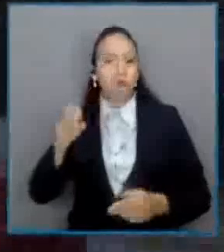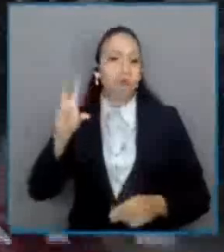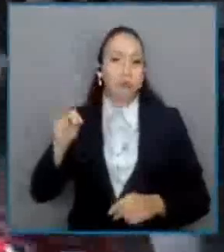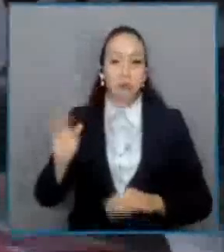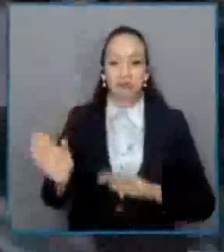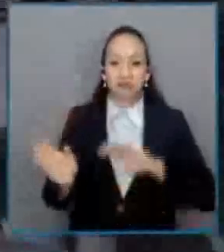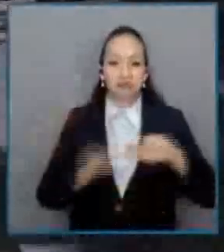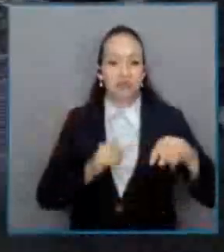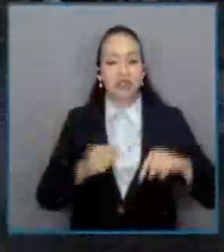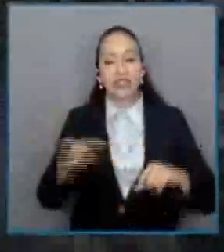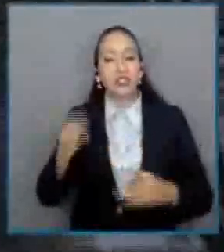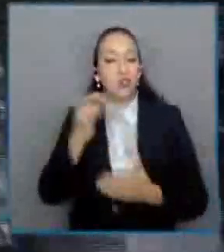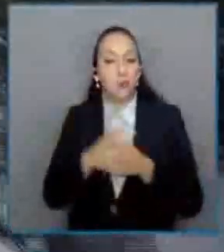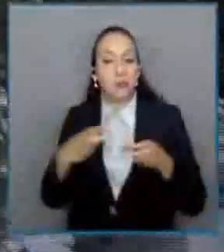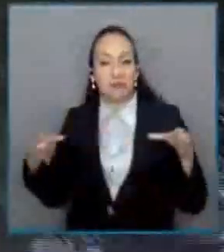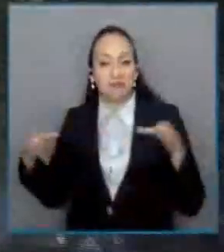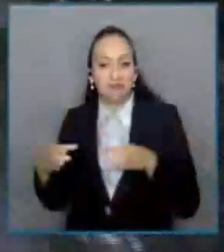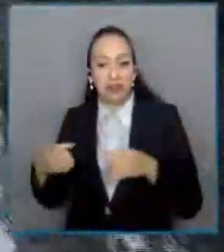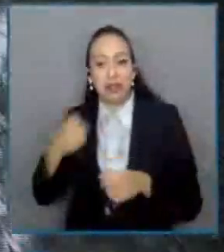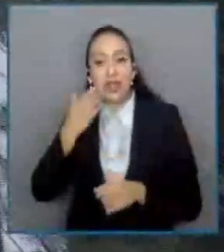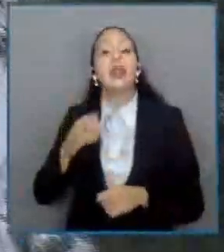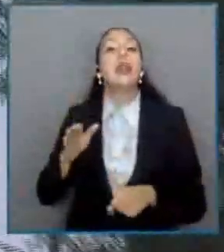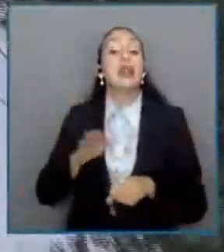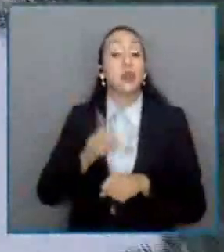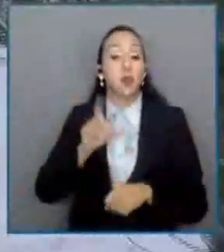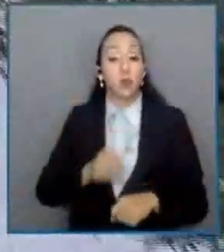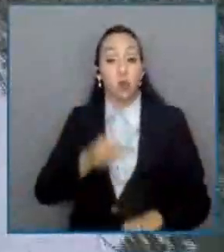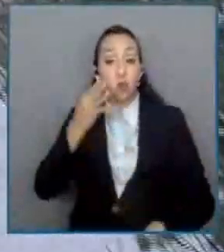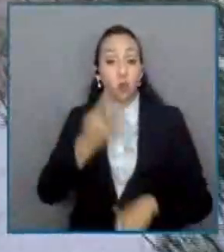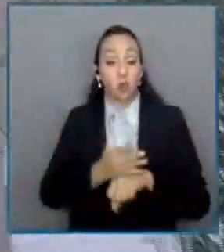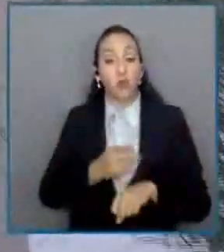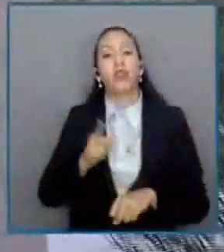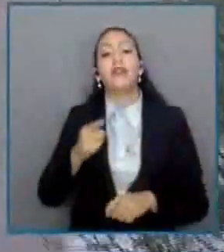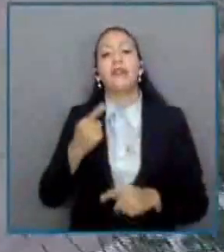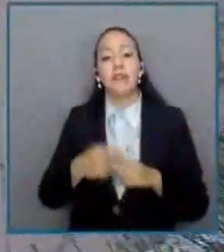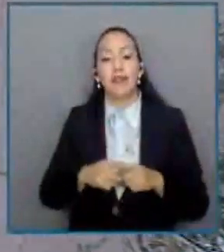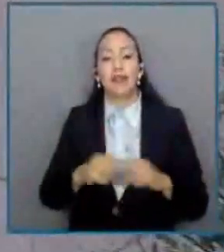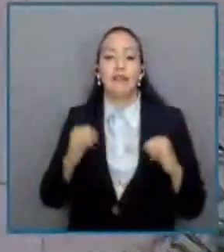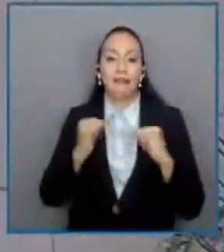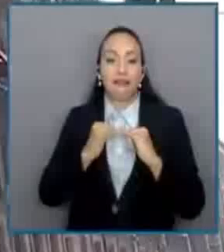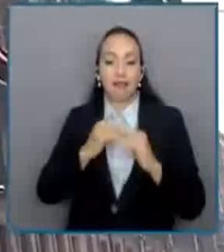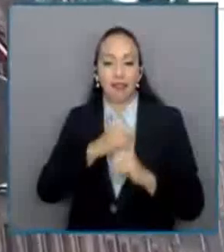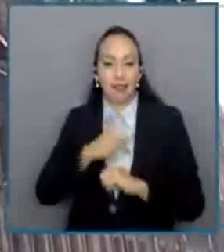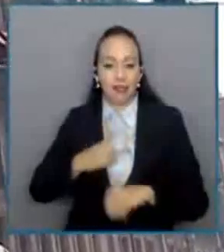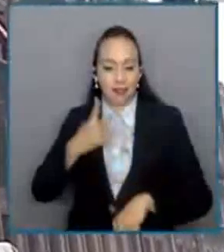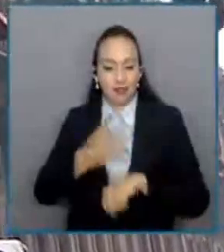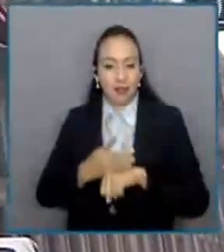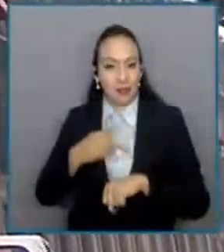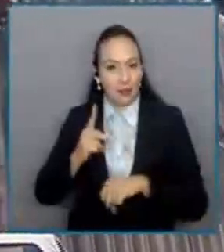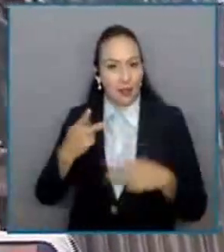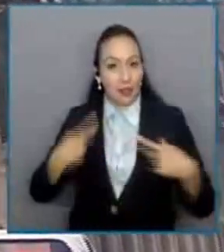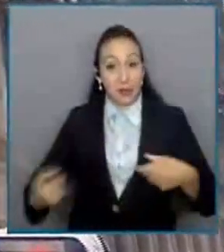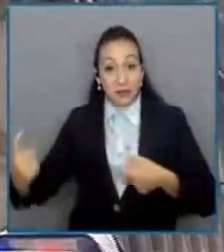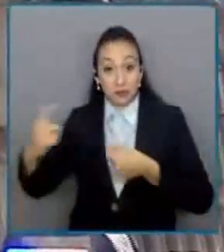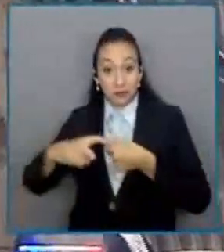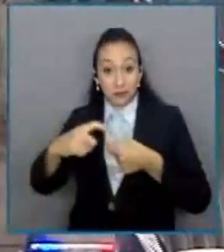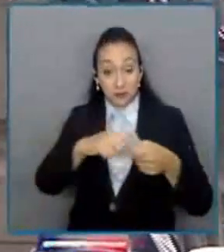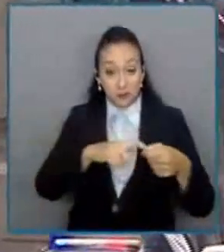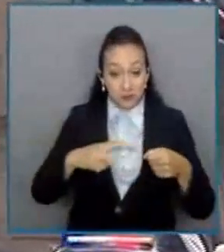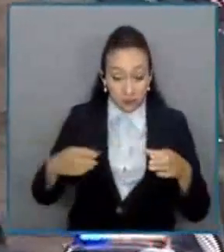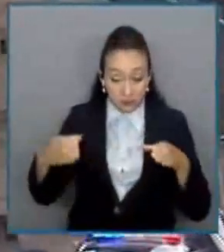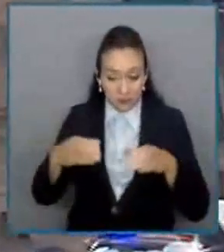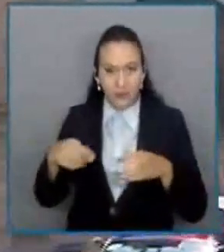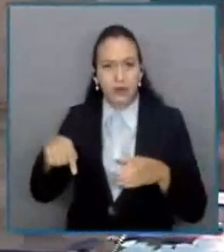las sanciones impuestas por el Tribunal Disciplinario. Además, la elección de quienes lo integren no estaría sujeta a la carrera judicial, sino al